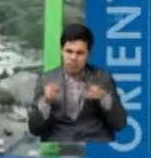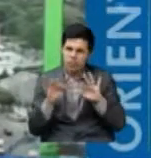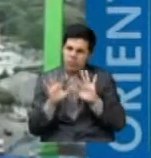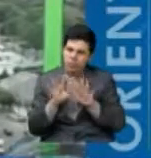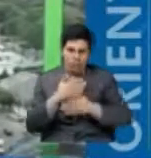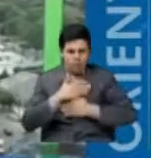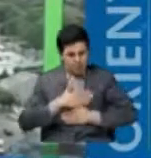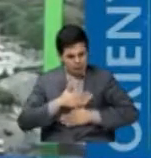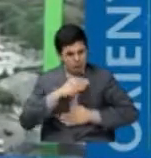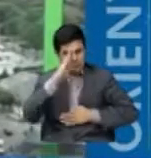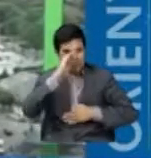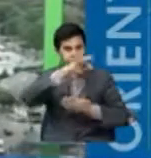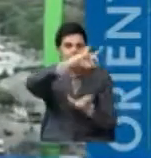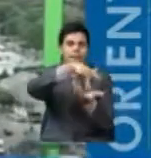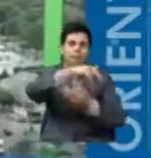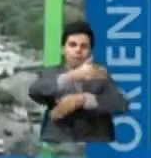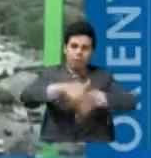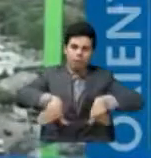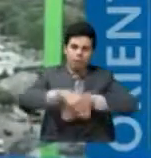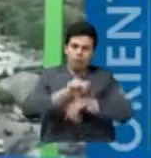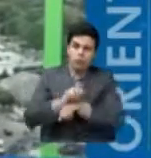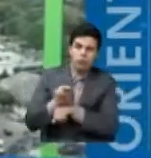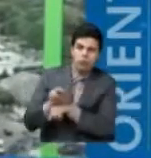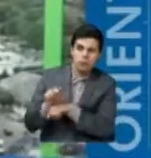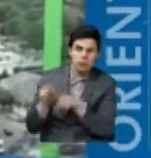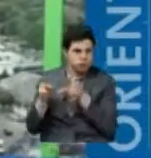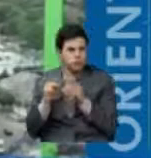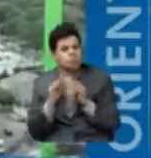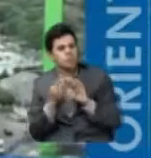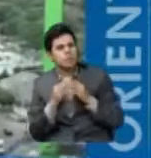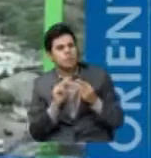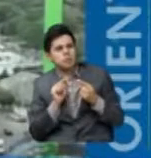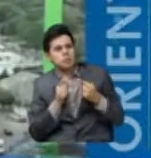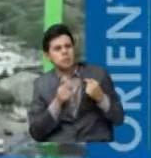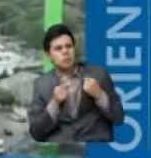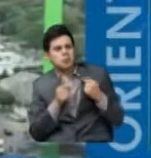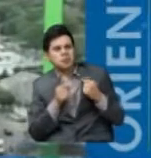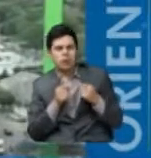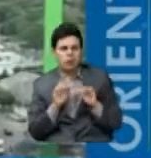pues que no estuvieran en las calles como generando ese choque con la comunidad,